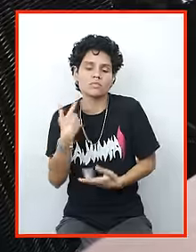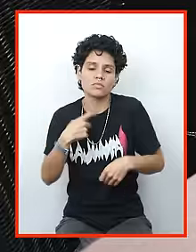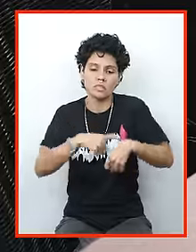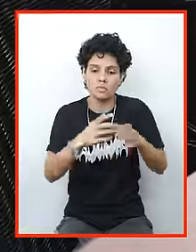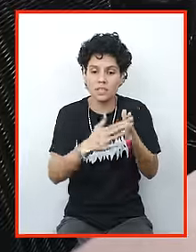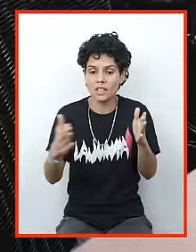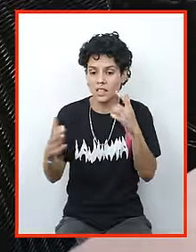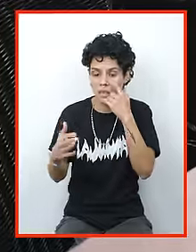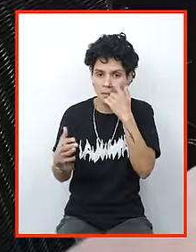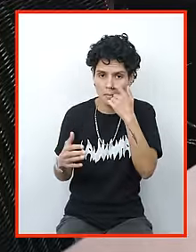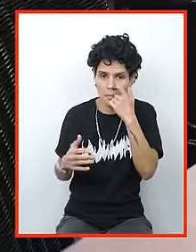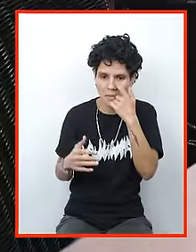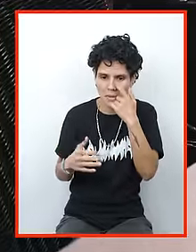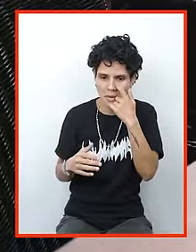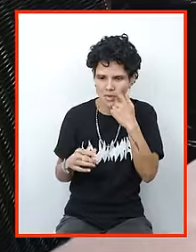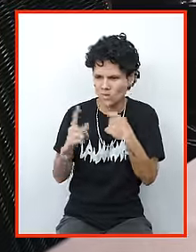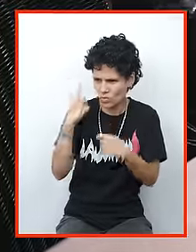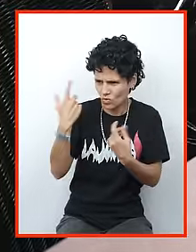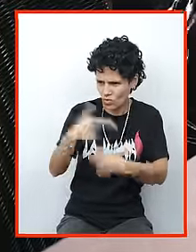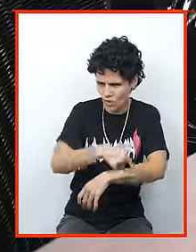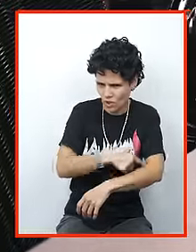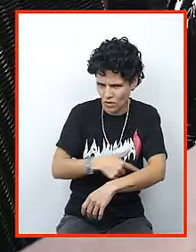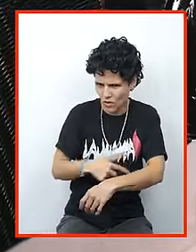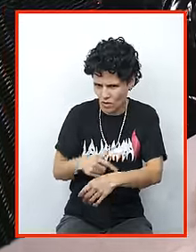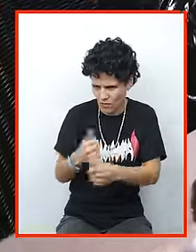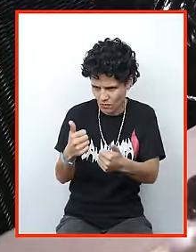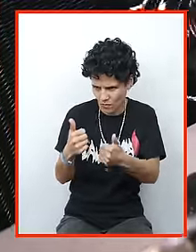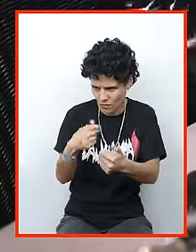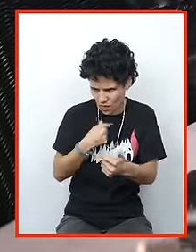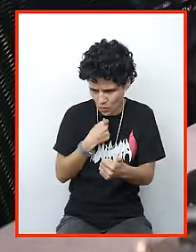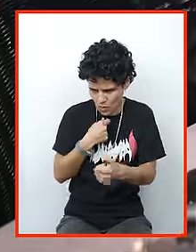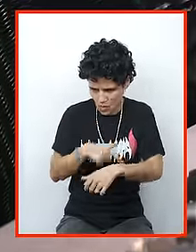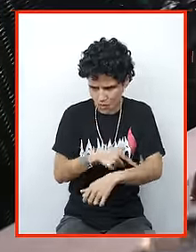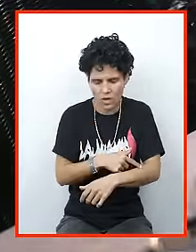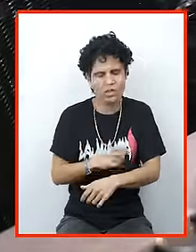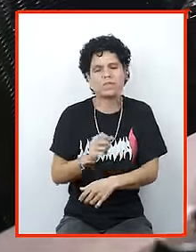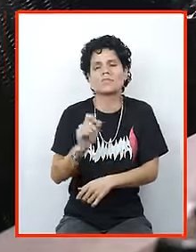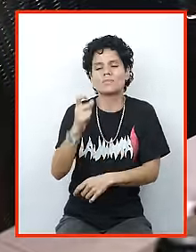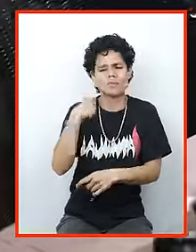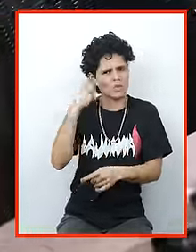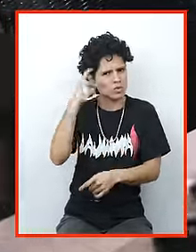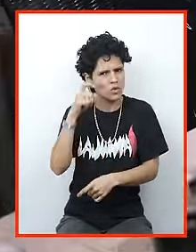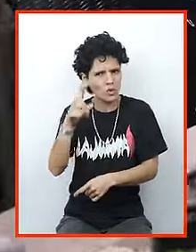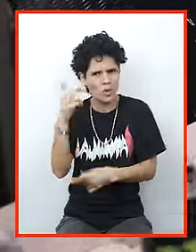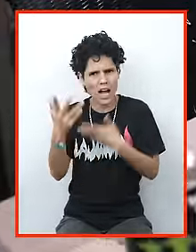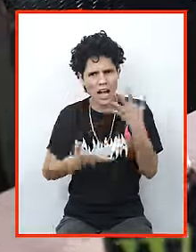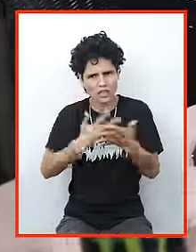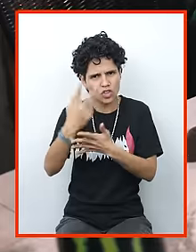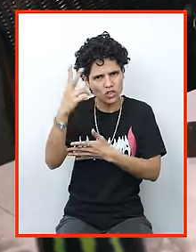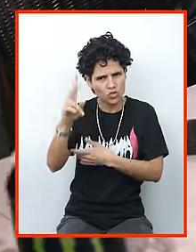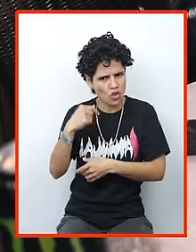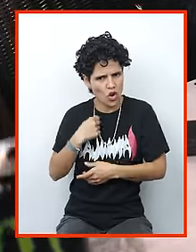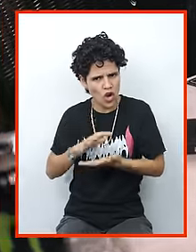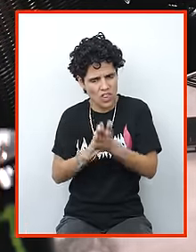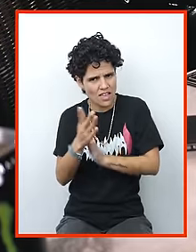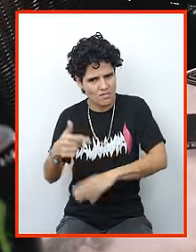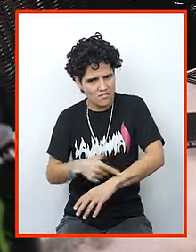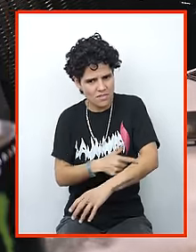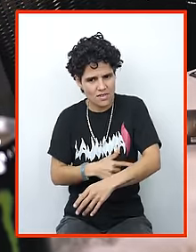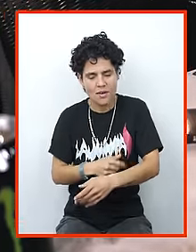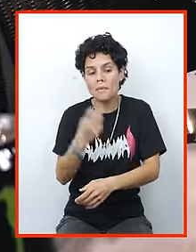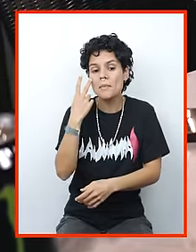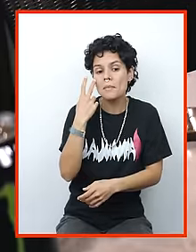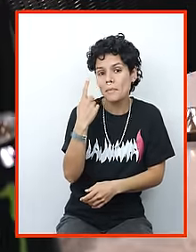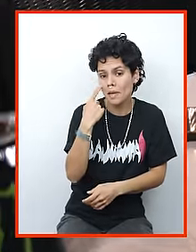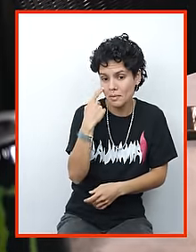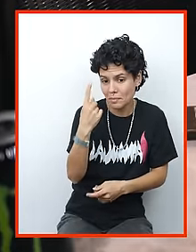las canciones, ¿no? Mi amigo el Seba, el Mr. Seba. Ah, ¿él se tatuó? Sí, como que yo me fui a tatuar... ¿Tú te tatuaste todas las canciones?